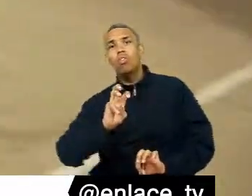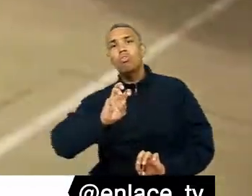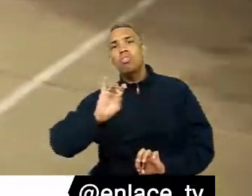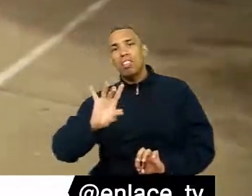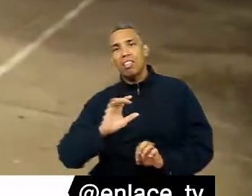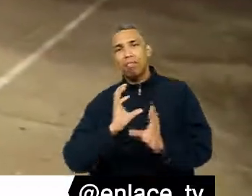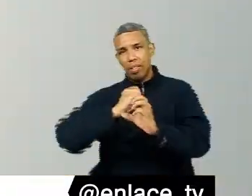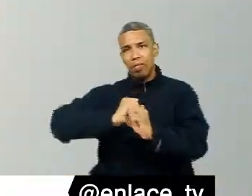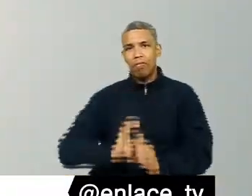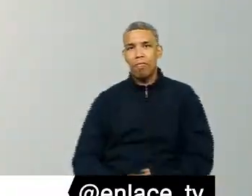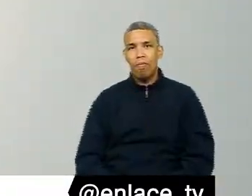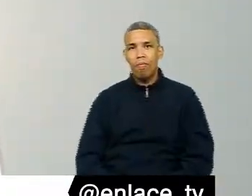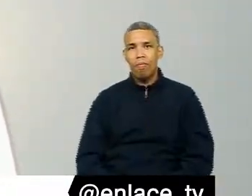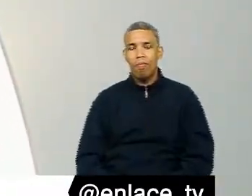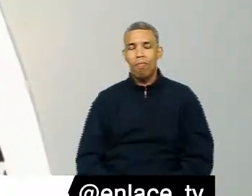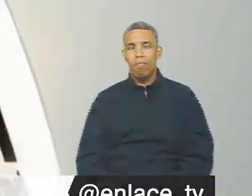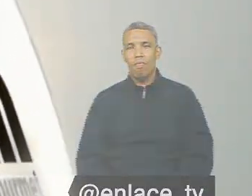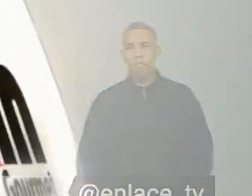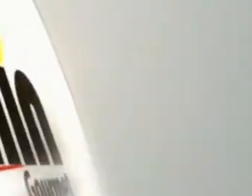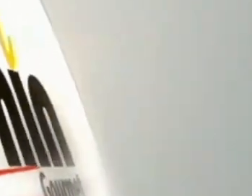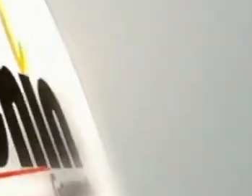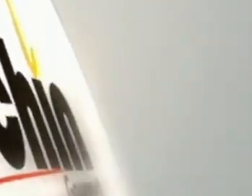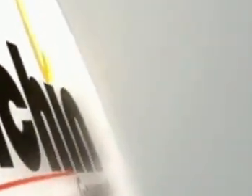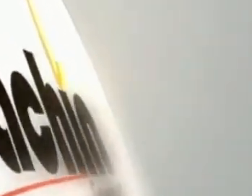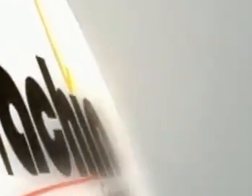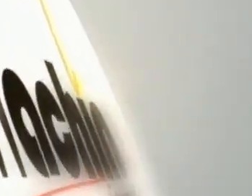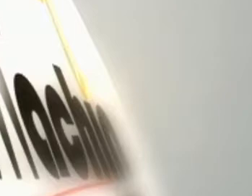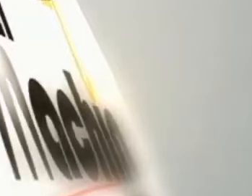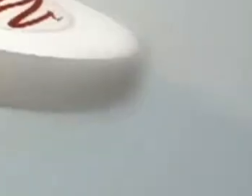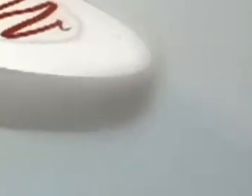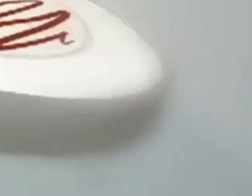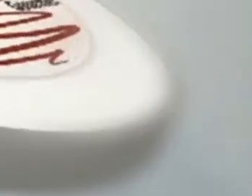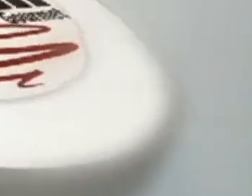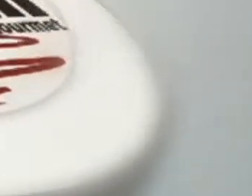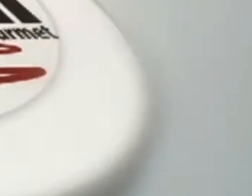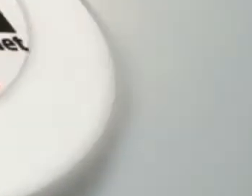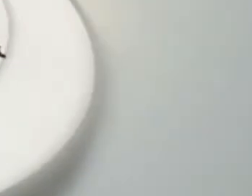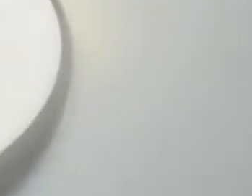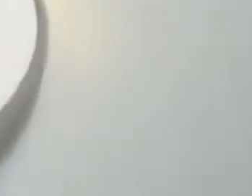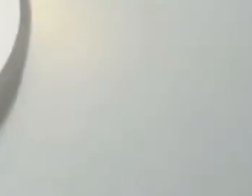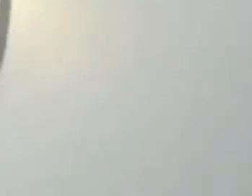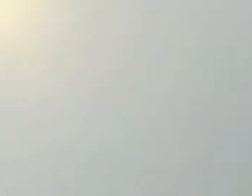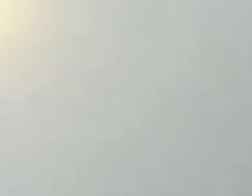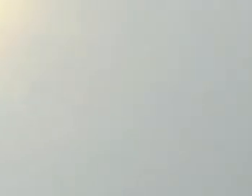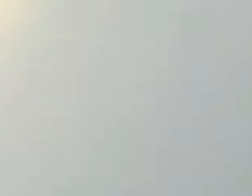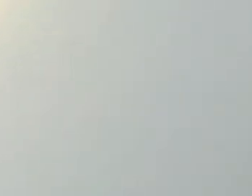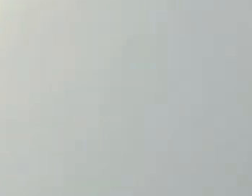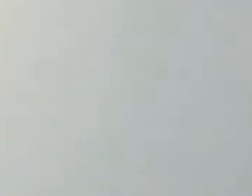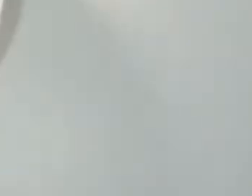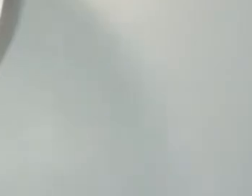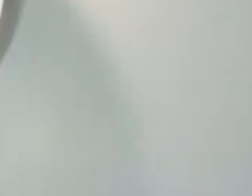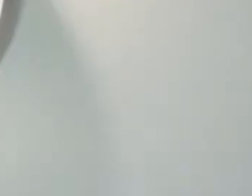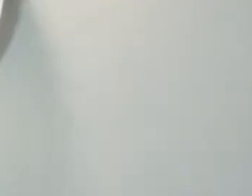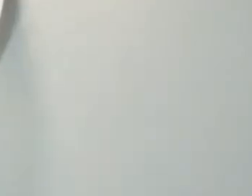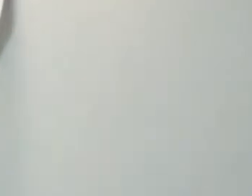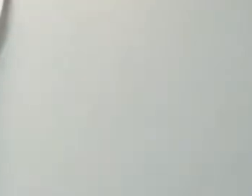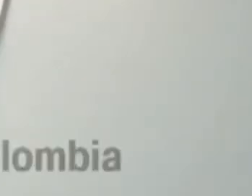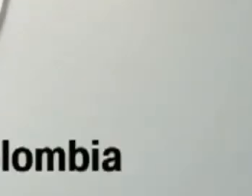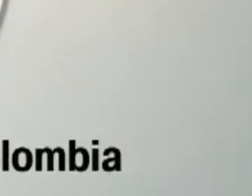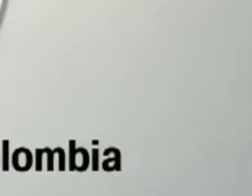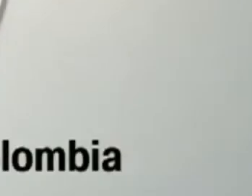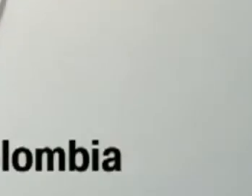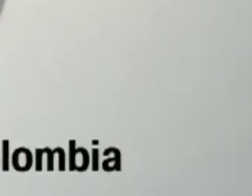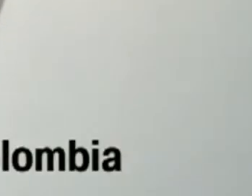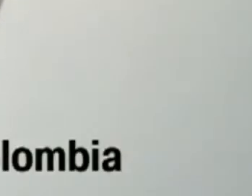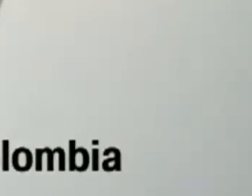noche. Hasta aquí los deportes, con el patrocinio de Restaurante El Machín Gourmet, ahora en su nueva sede en el